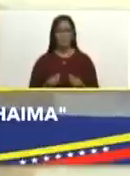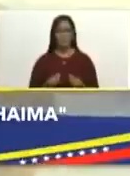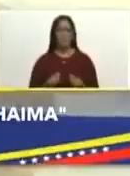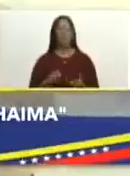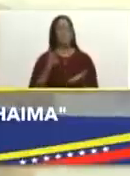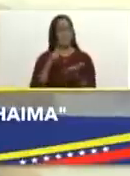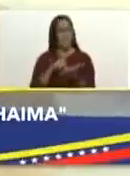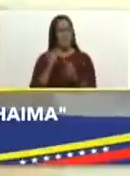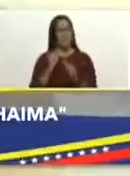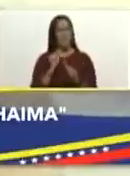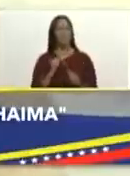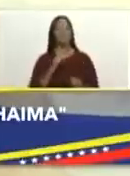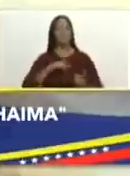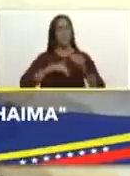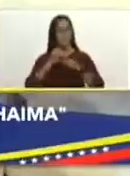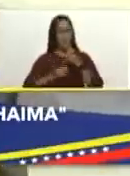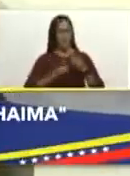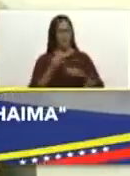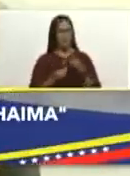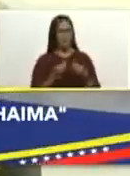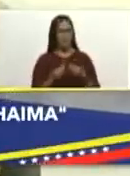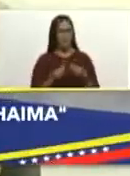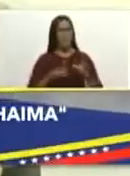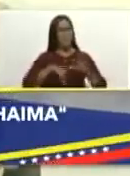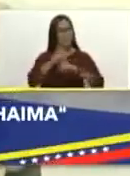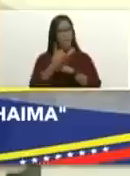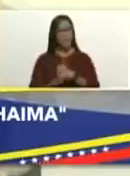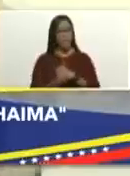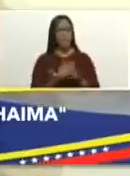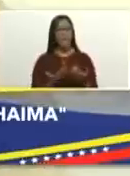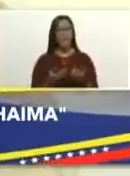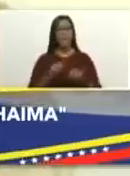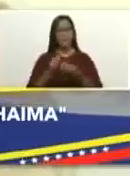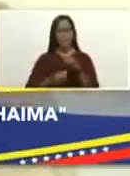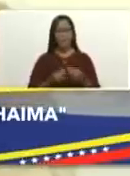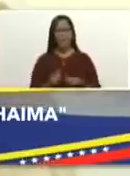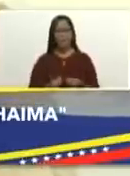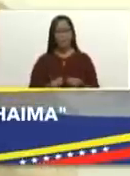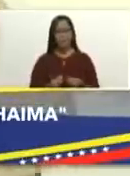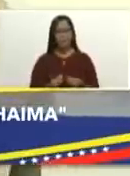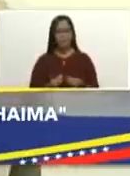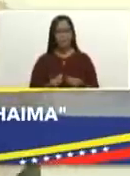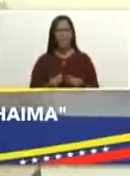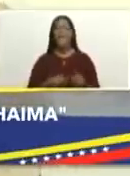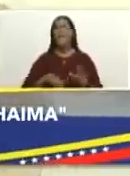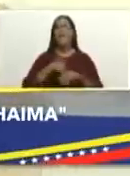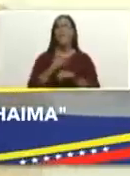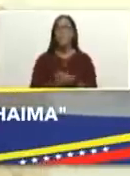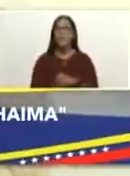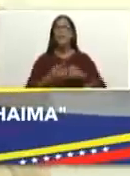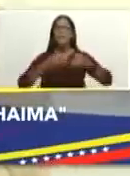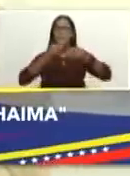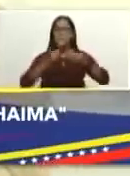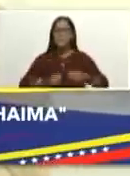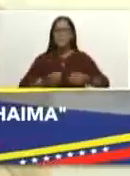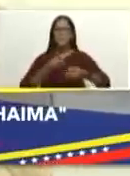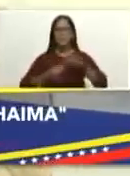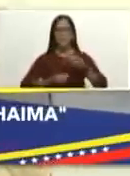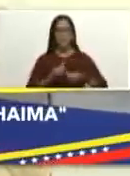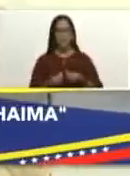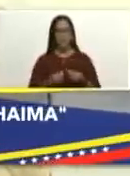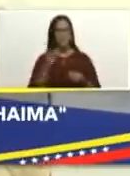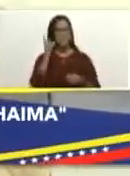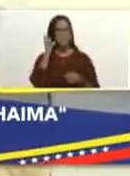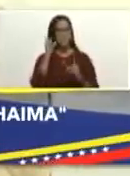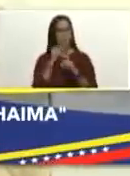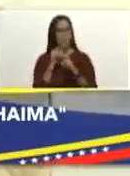Llegará el momento que lo vamos a hacer, y el plan está trazado. Está trazado. Escuchen las